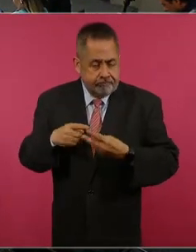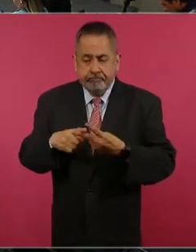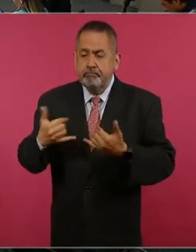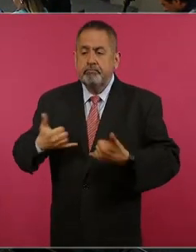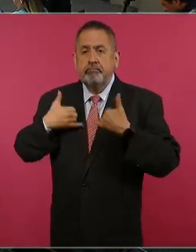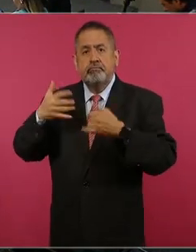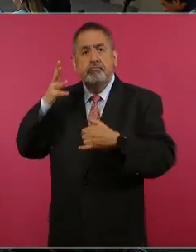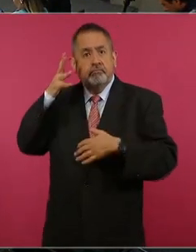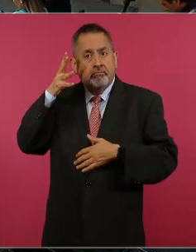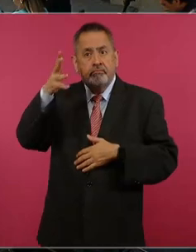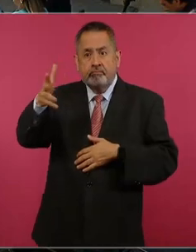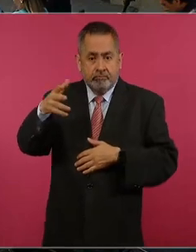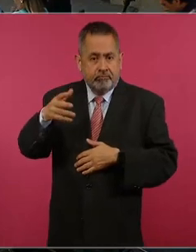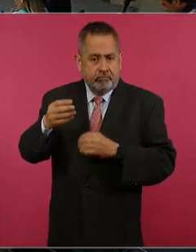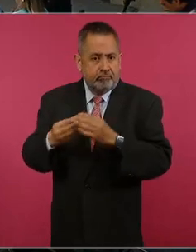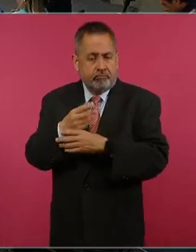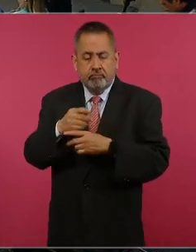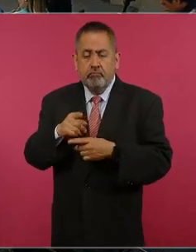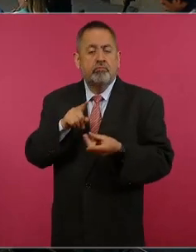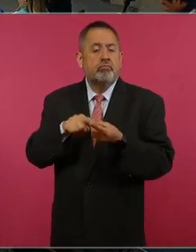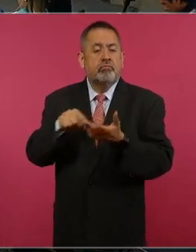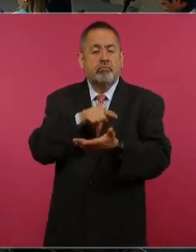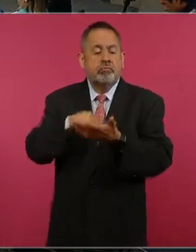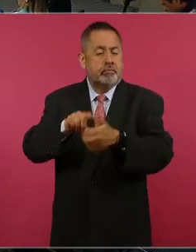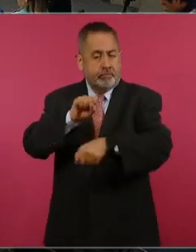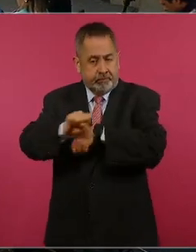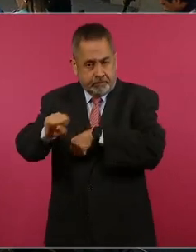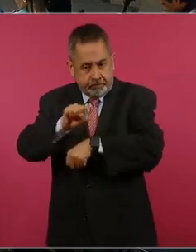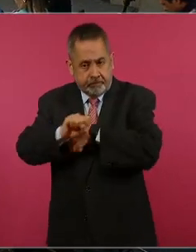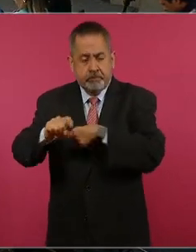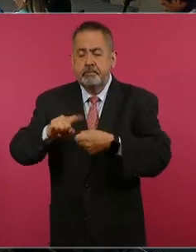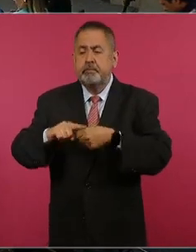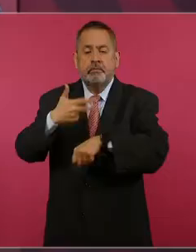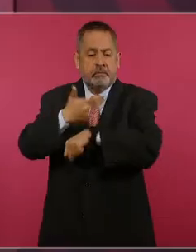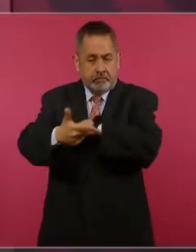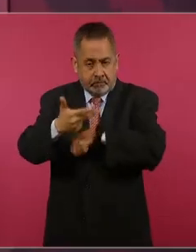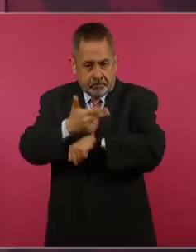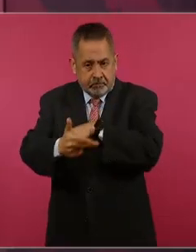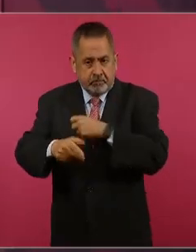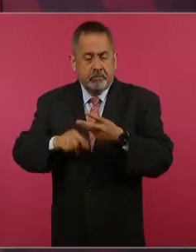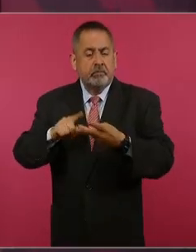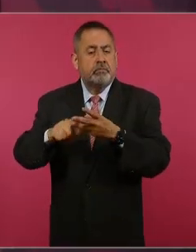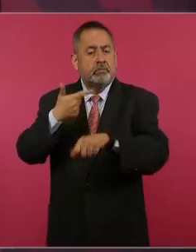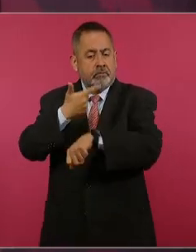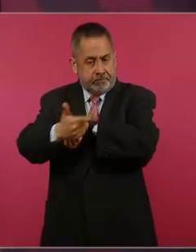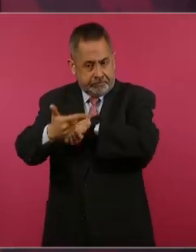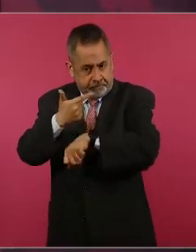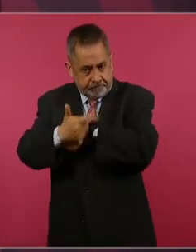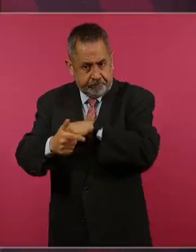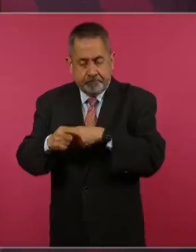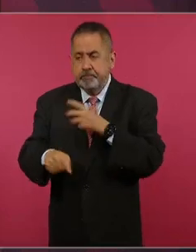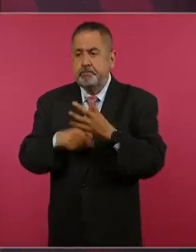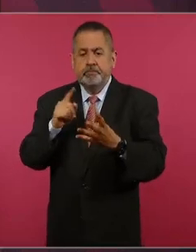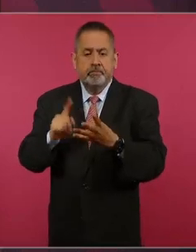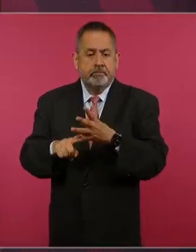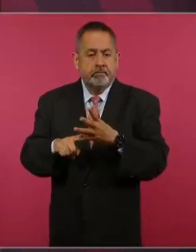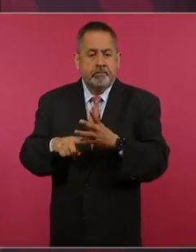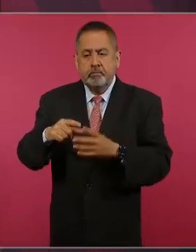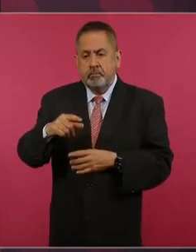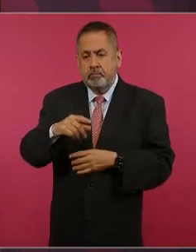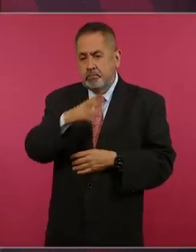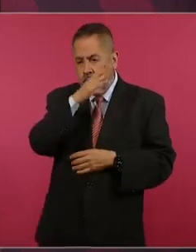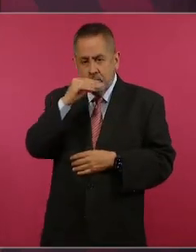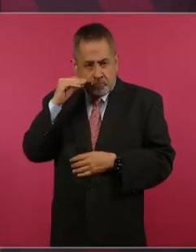Futuro, se aplican en El Salvador, se aplican en Honduras, se aplican en Guatemala, se aplican en Cuba,